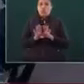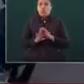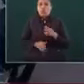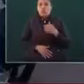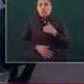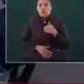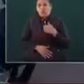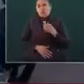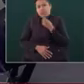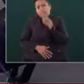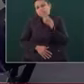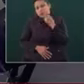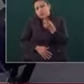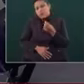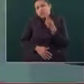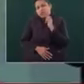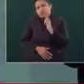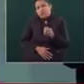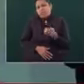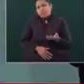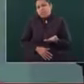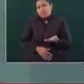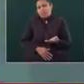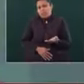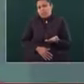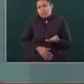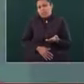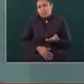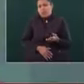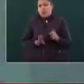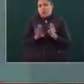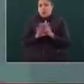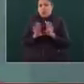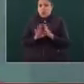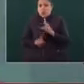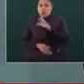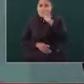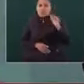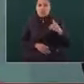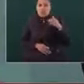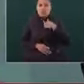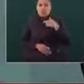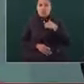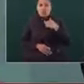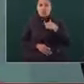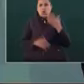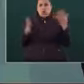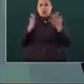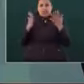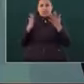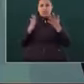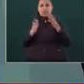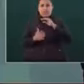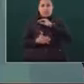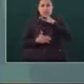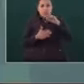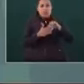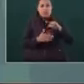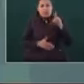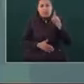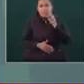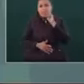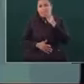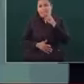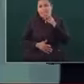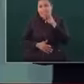humor, les voy a poner un Twitter de Denise, búsquenlo,